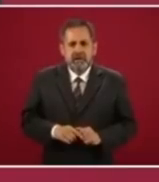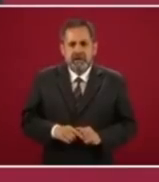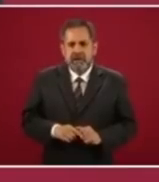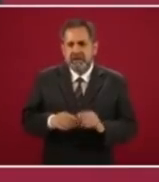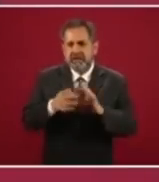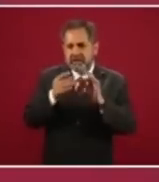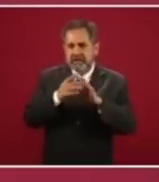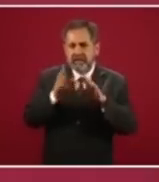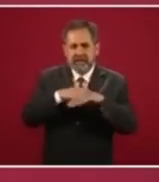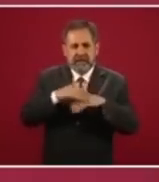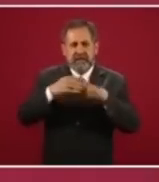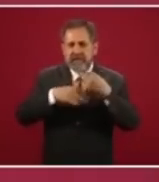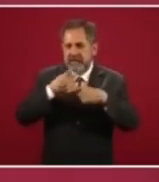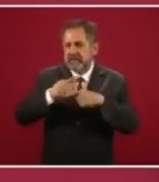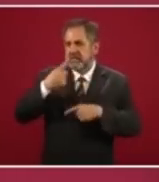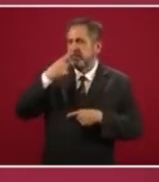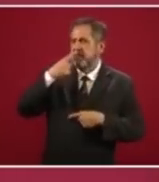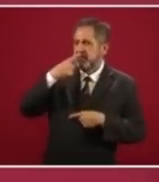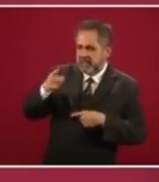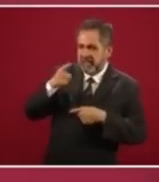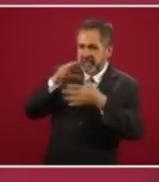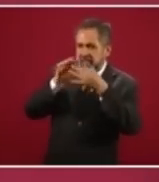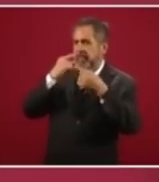se van a hacer acusaciones